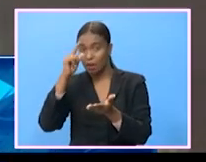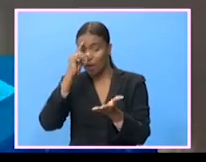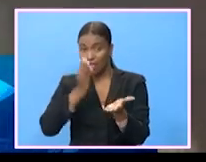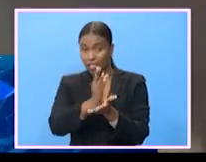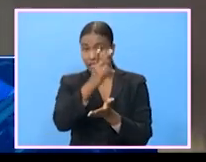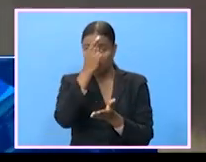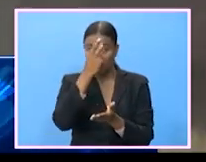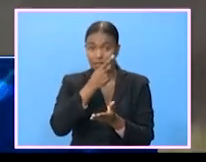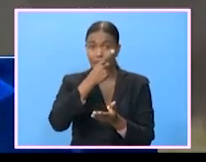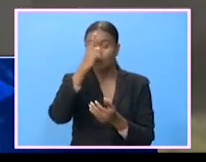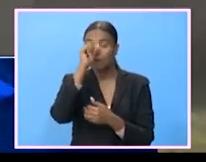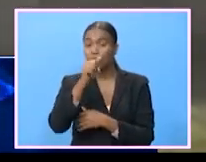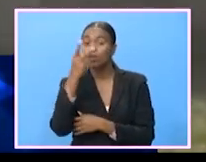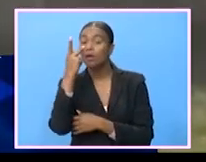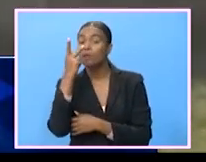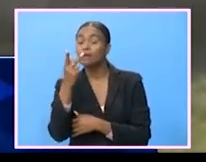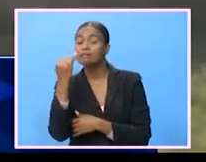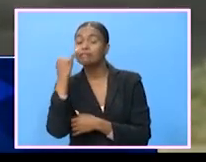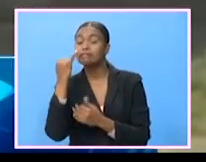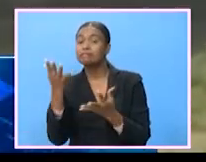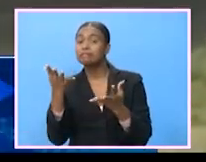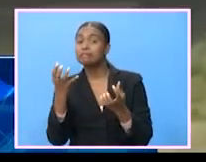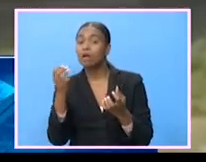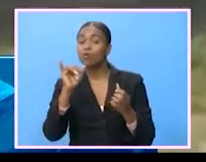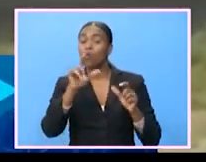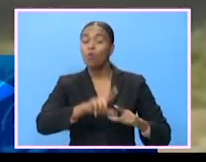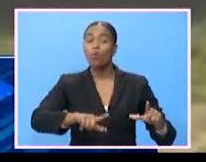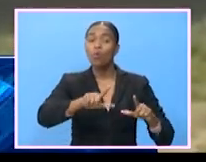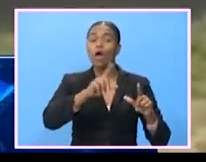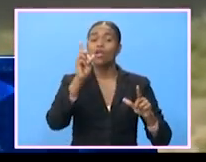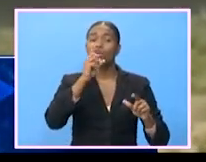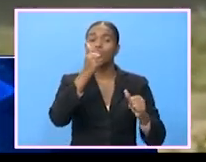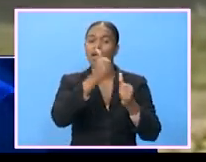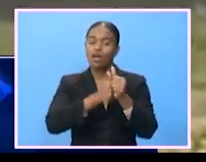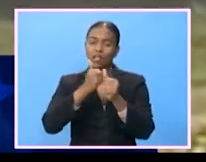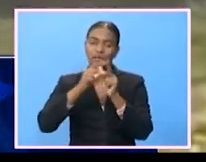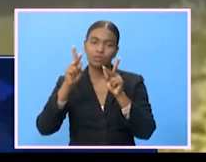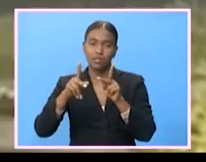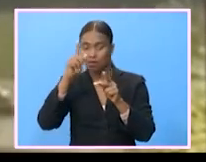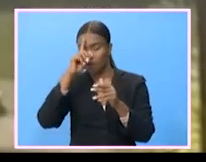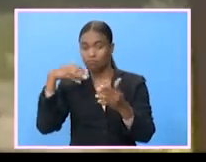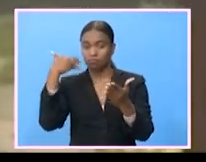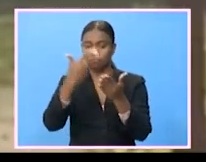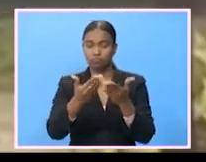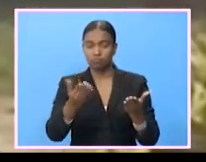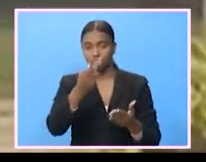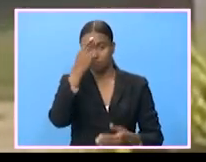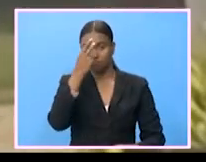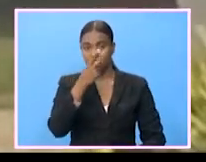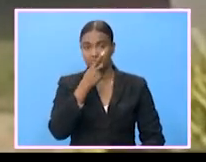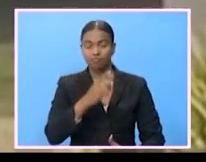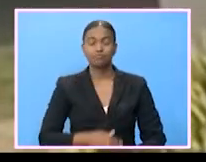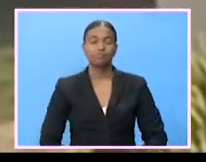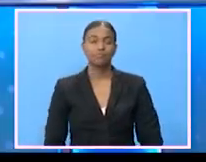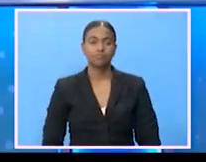pueda identificar las intenciones y ubicación de cada extranjero que ingrese al país.